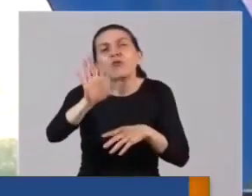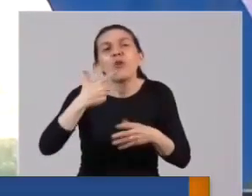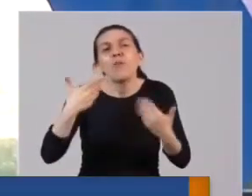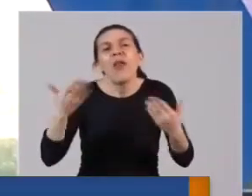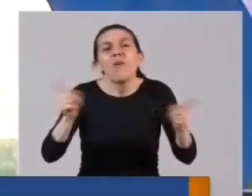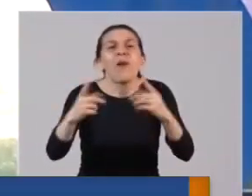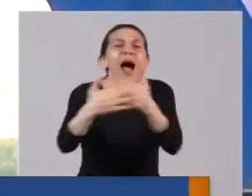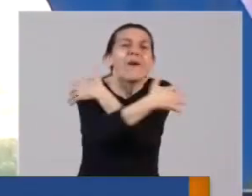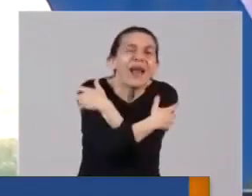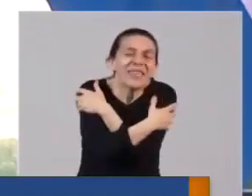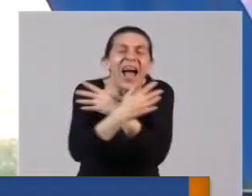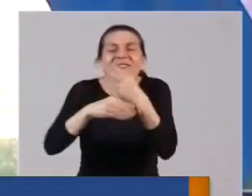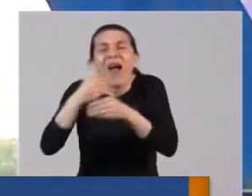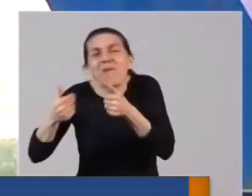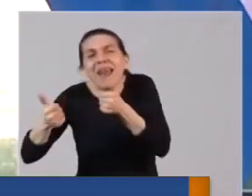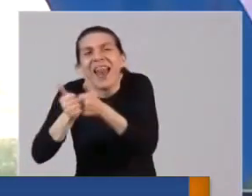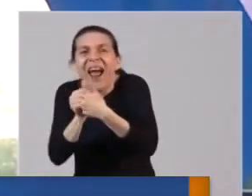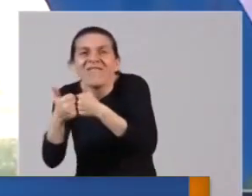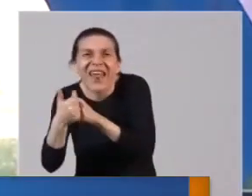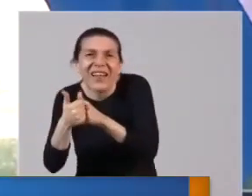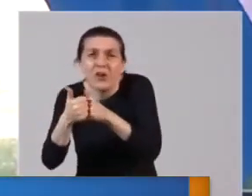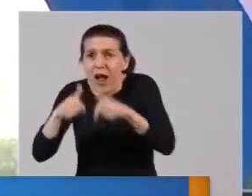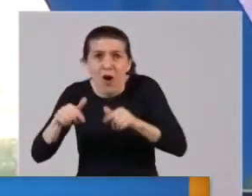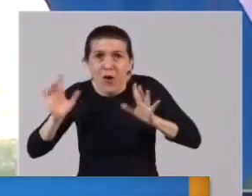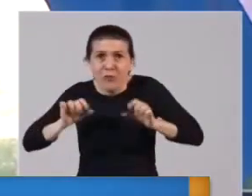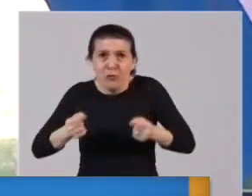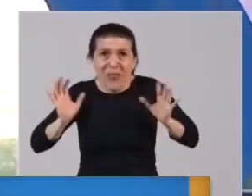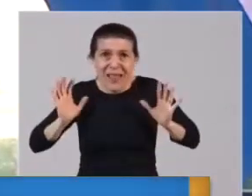cercanías que hoy no tenemos. Yo les pido que